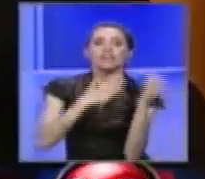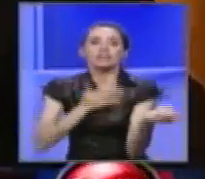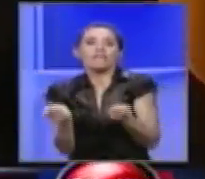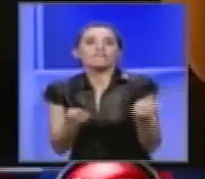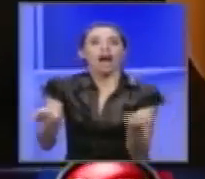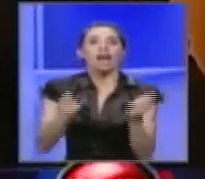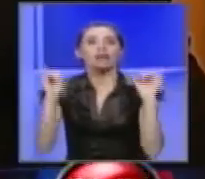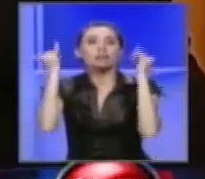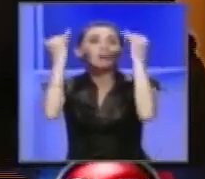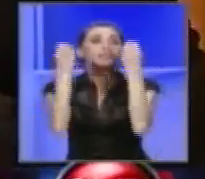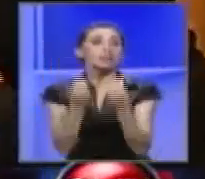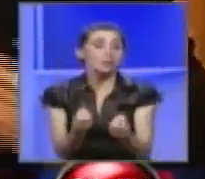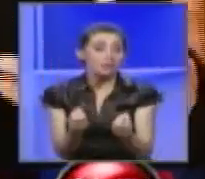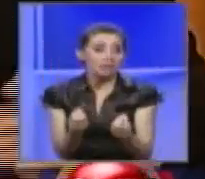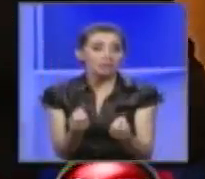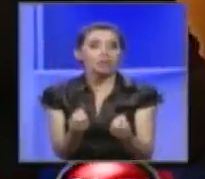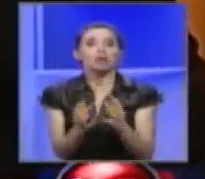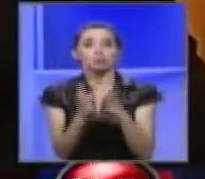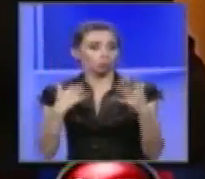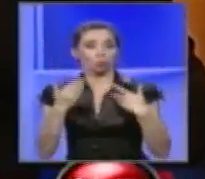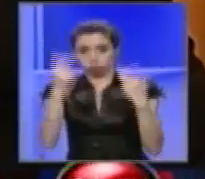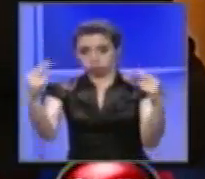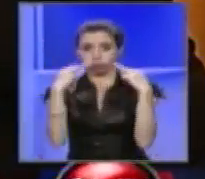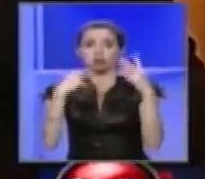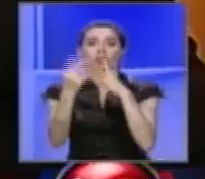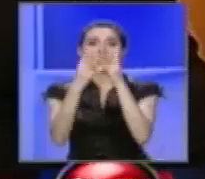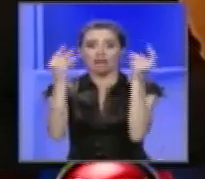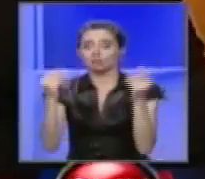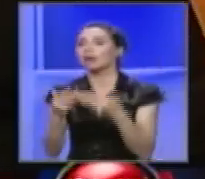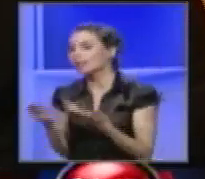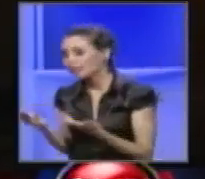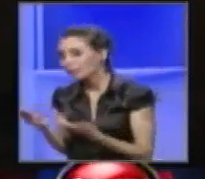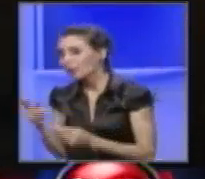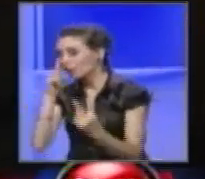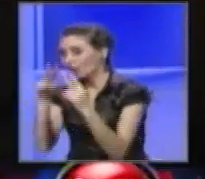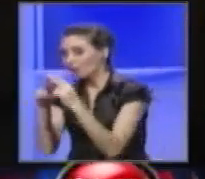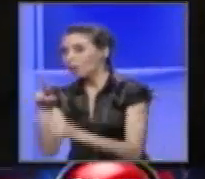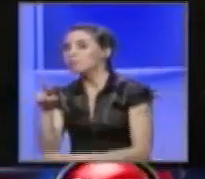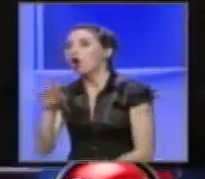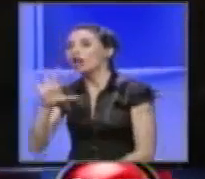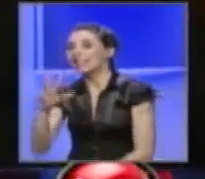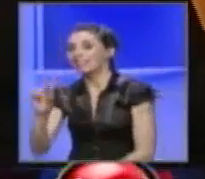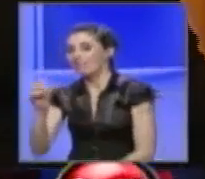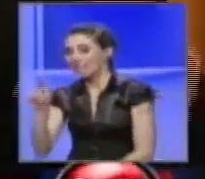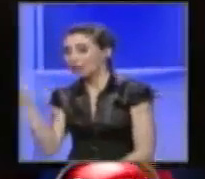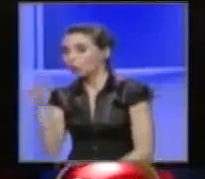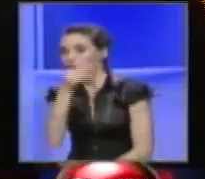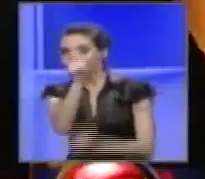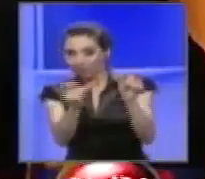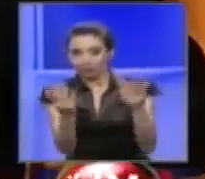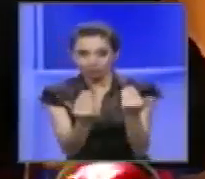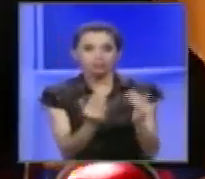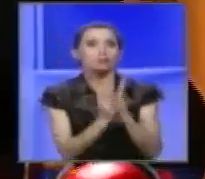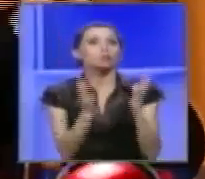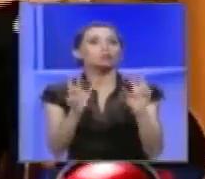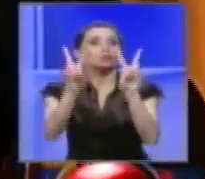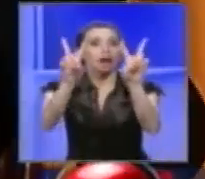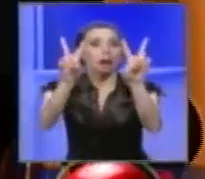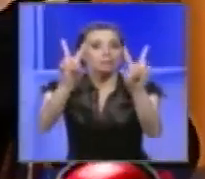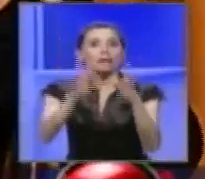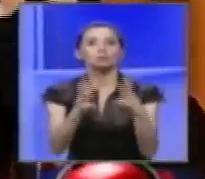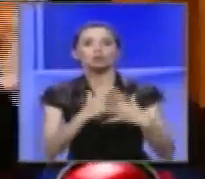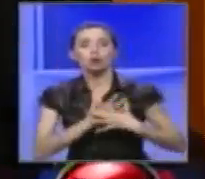y pasándola bien. Pero mucha transparencia ante todo. Bueno, Ricky, nos vemos en la quinta. Si quieres, le dice a la gente que te esperen ese día. Mucha paz, mucho